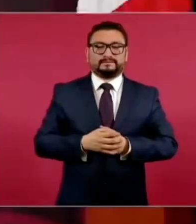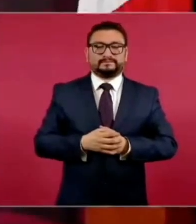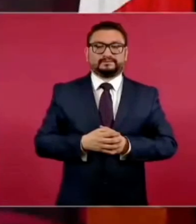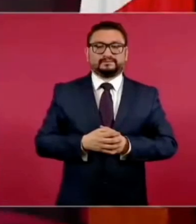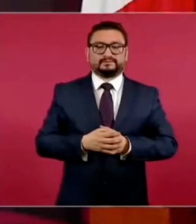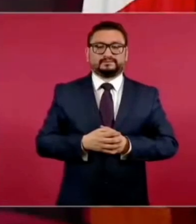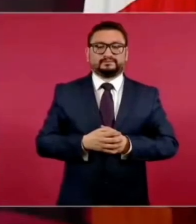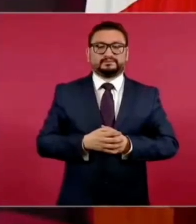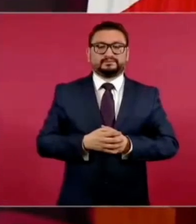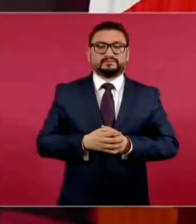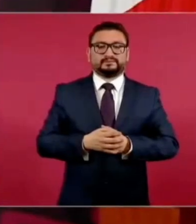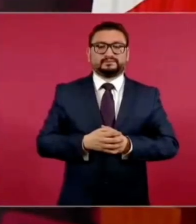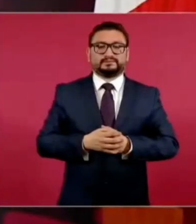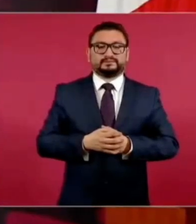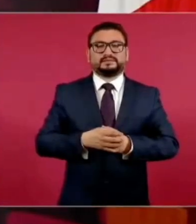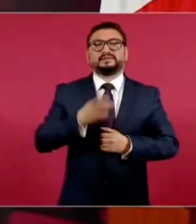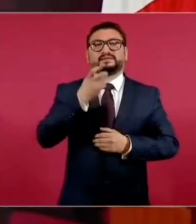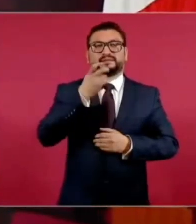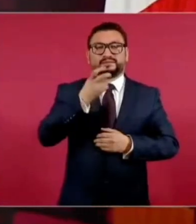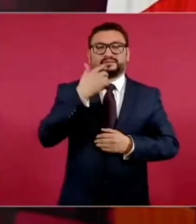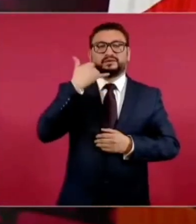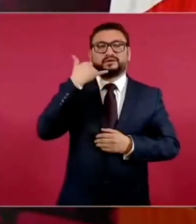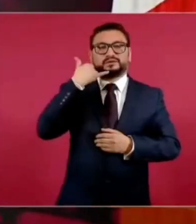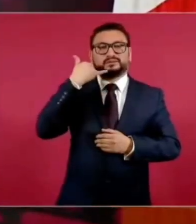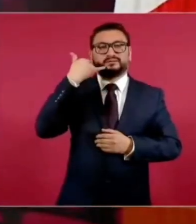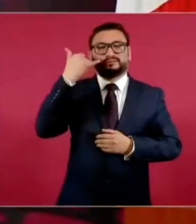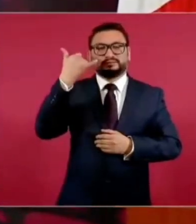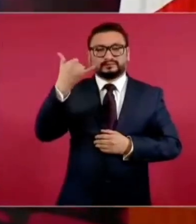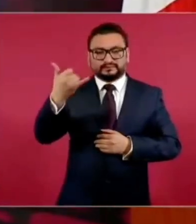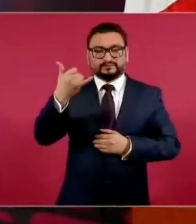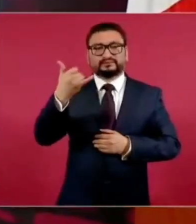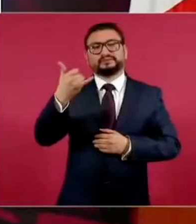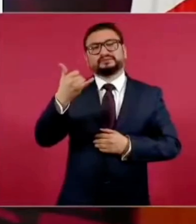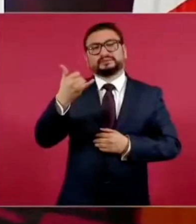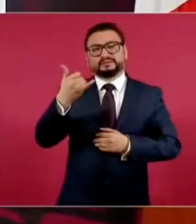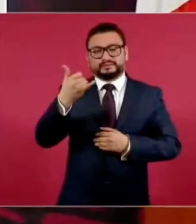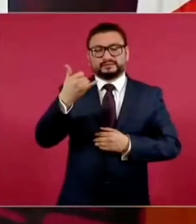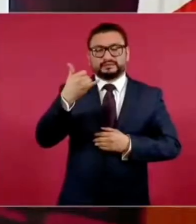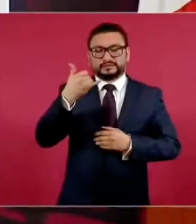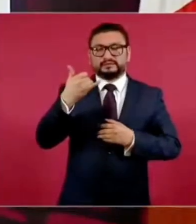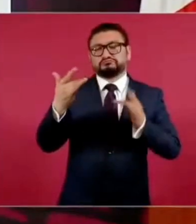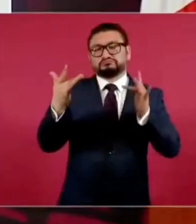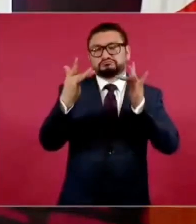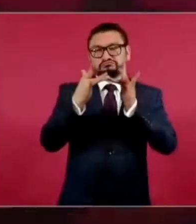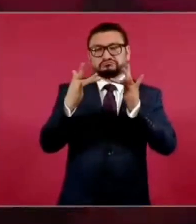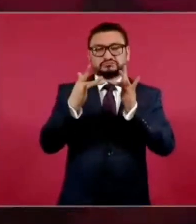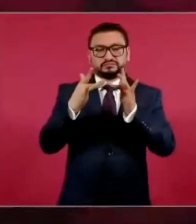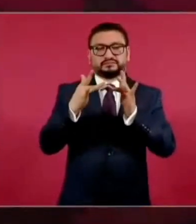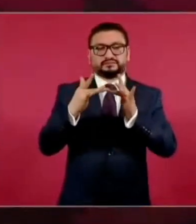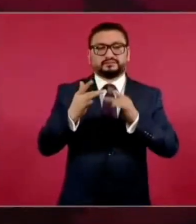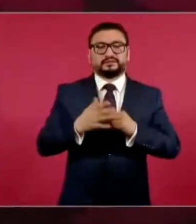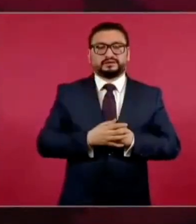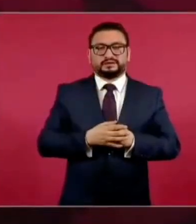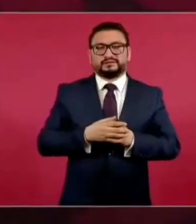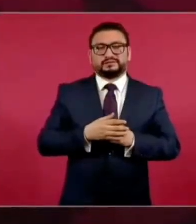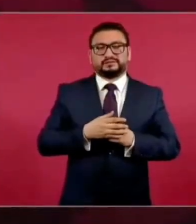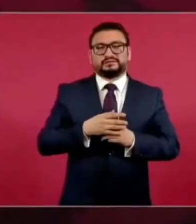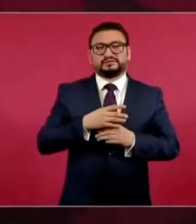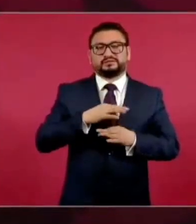Entonces le llaman o se lleva a cabo esa llamada, pues como son